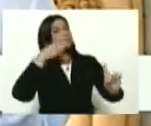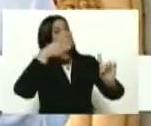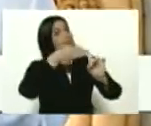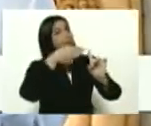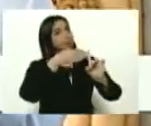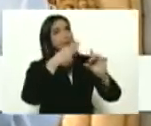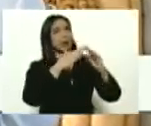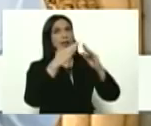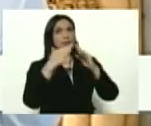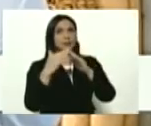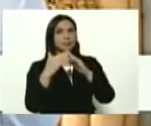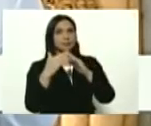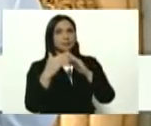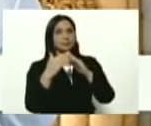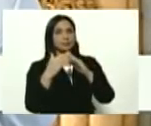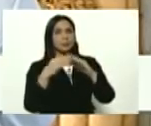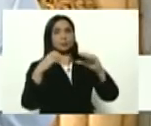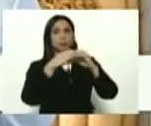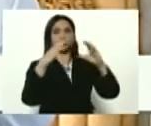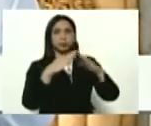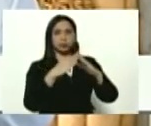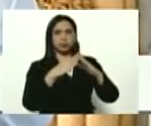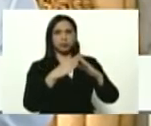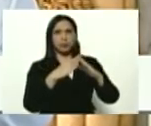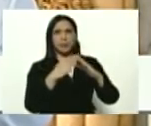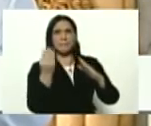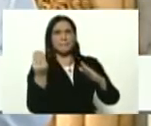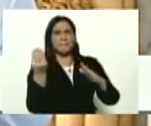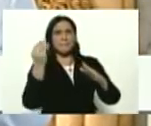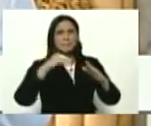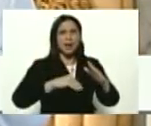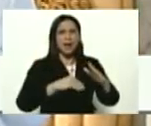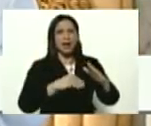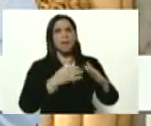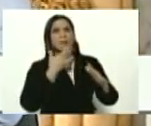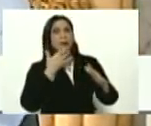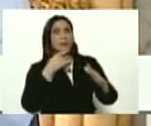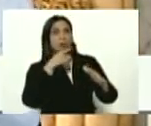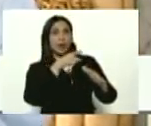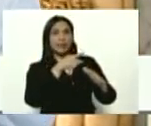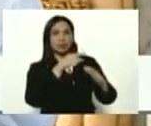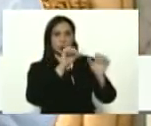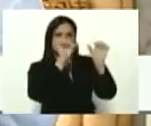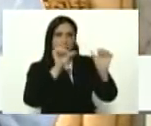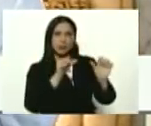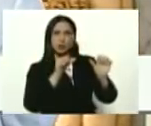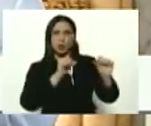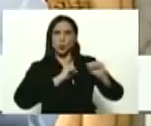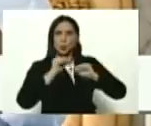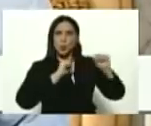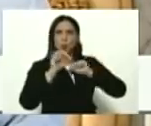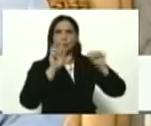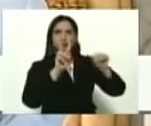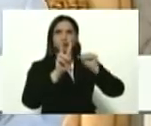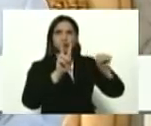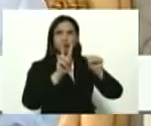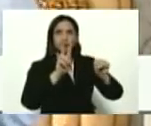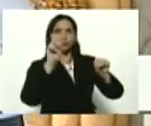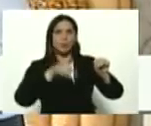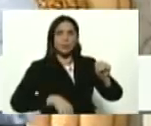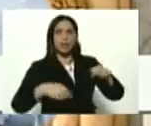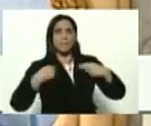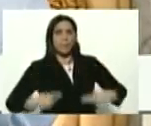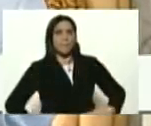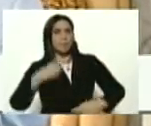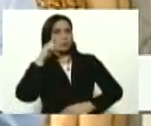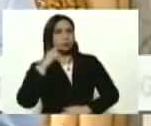el hogar. Hogares de la Patria va mucho más allá. Hogares de la Patria es como una especie de síntesis de Somos Venezuela, de Parto Humanizado.